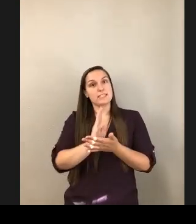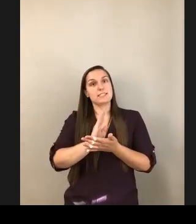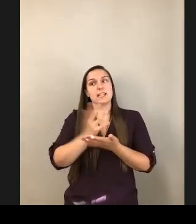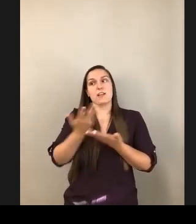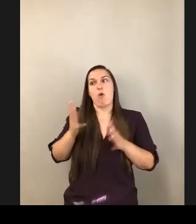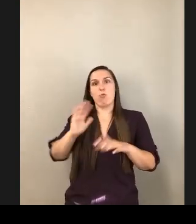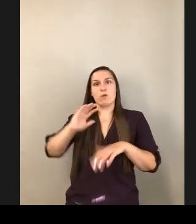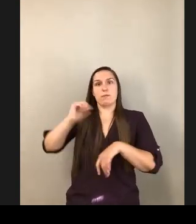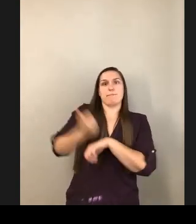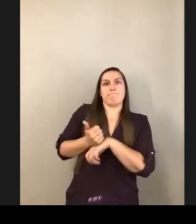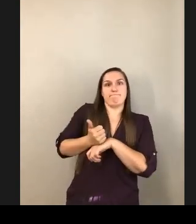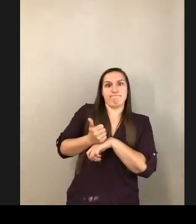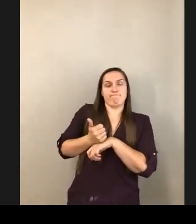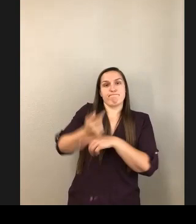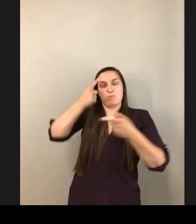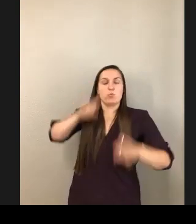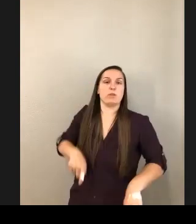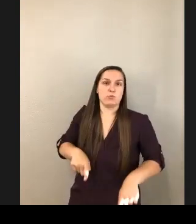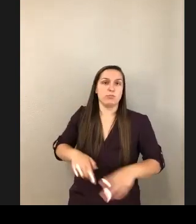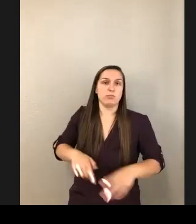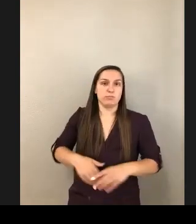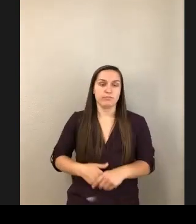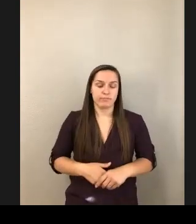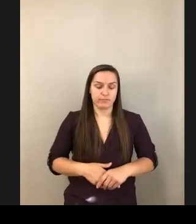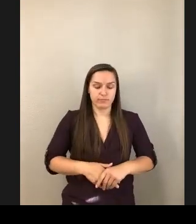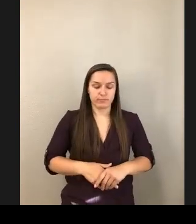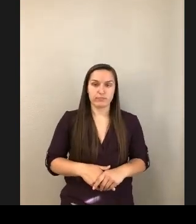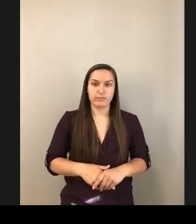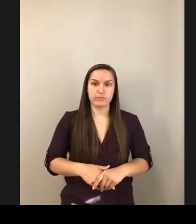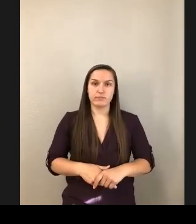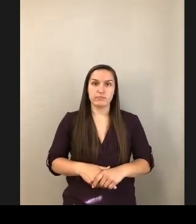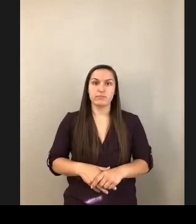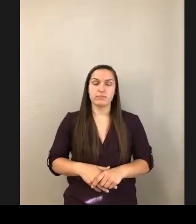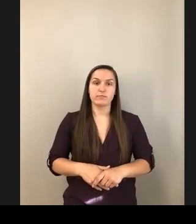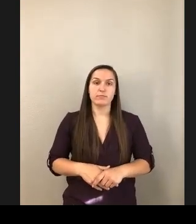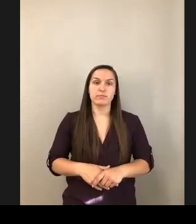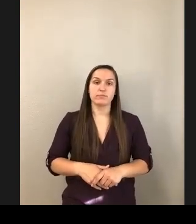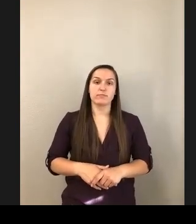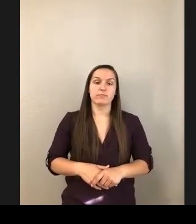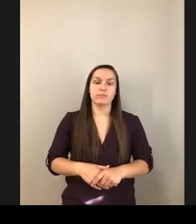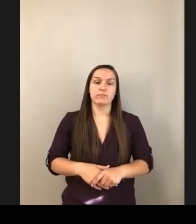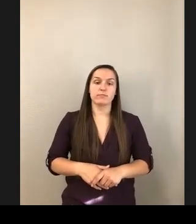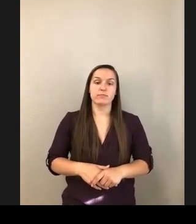que es difícil rebajar los derechos que antes han tenido.